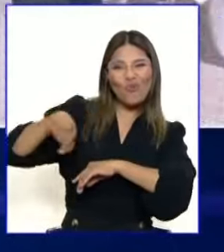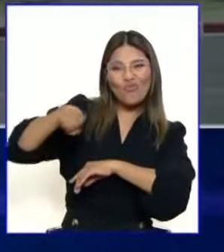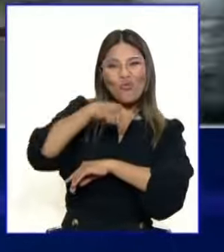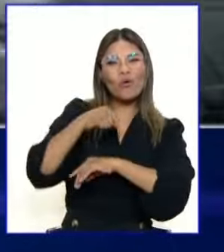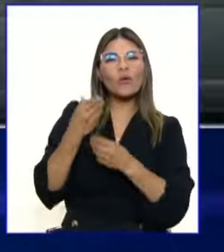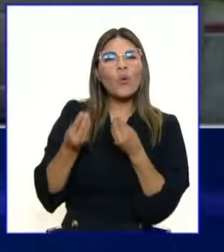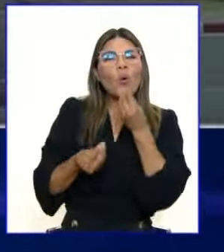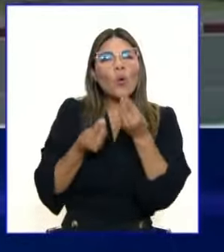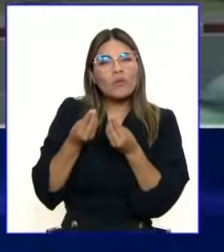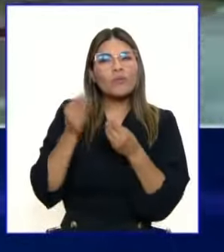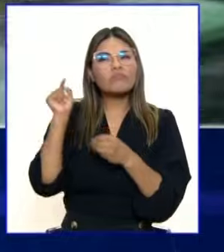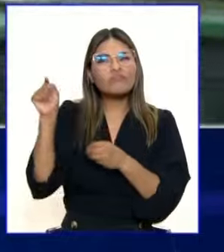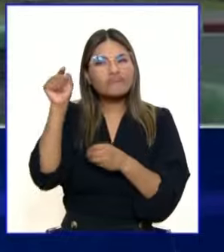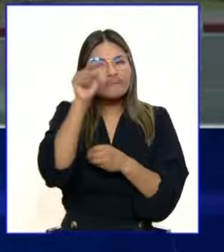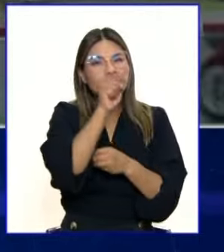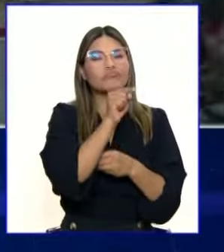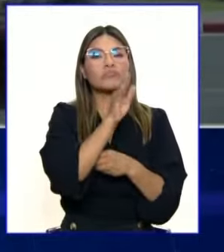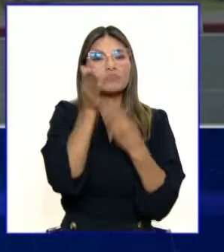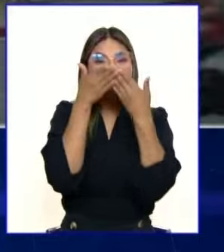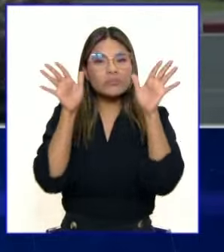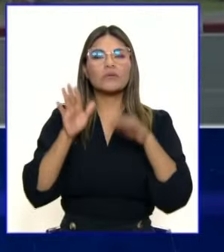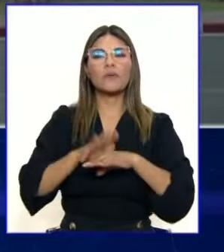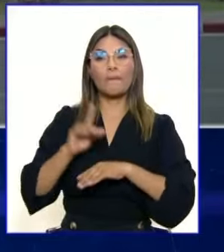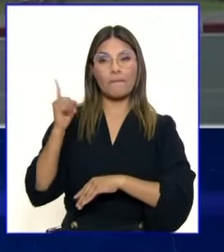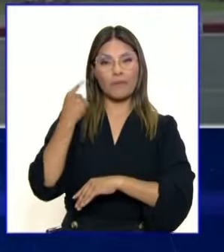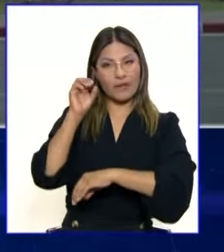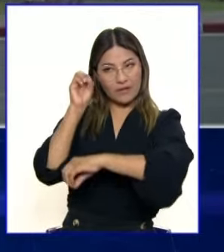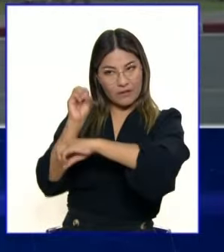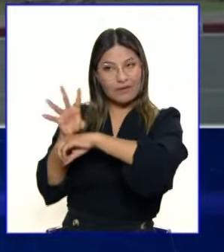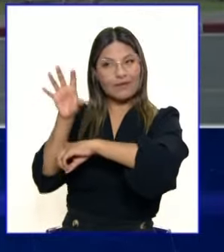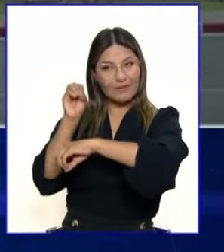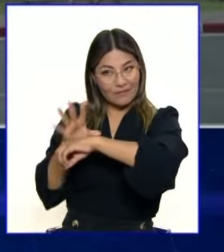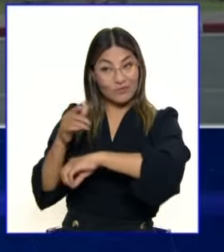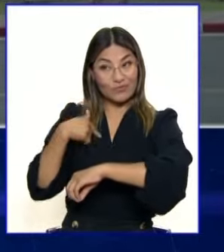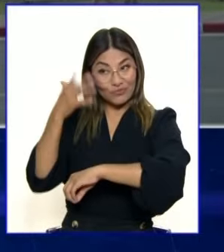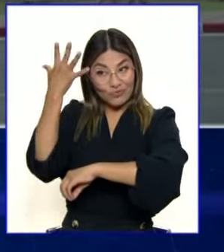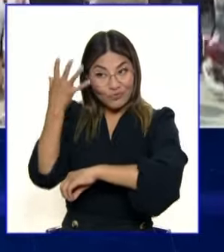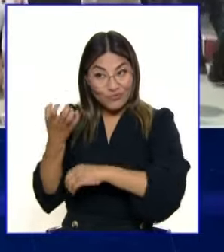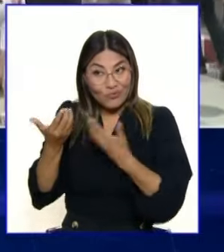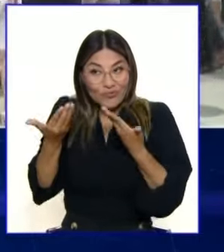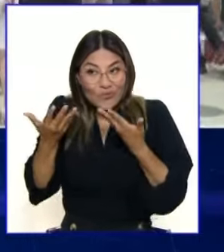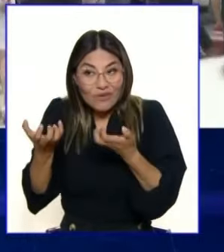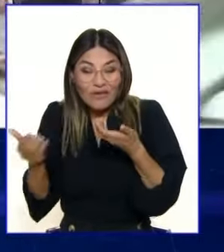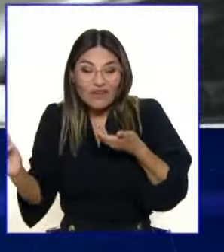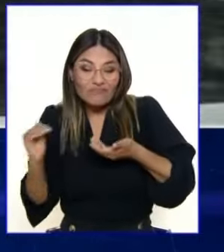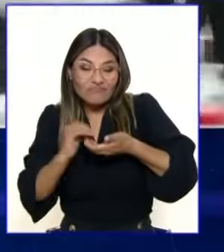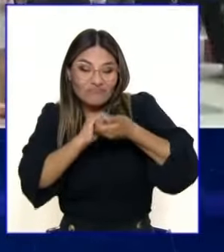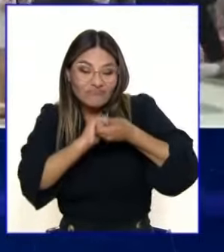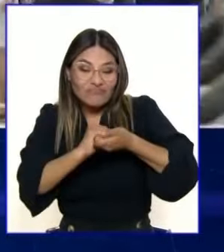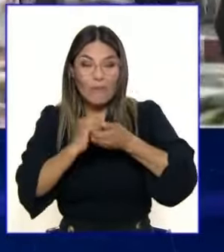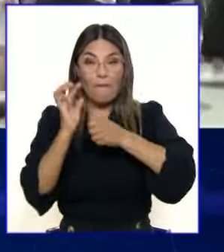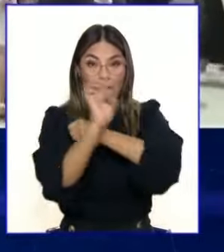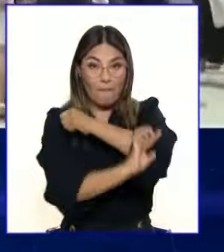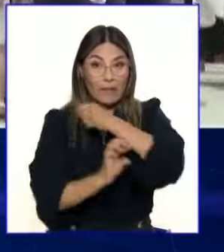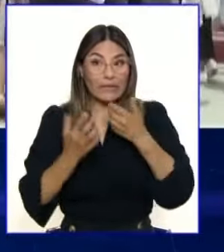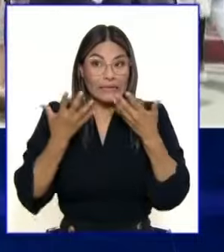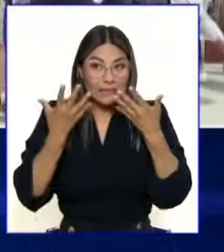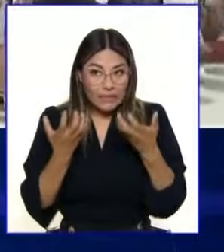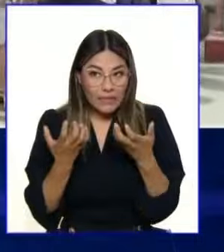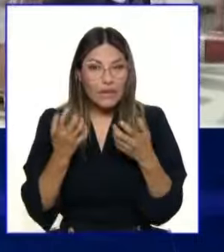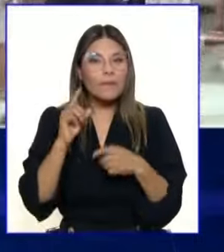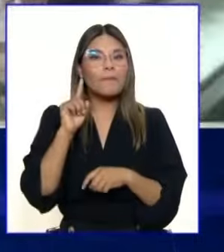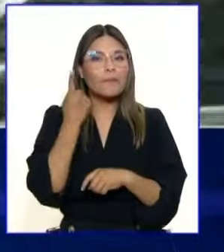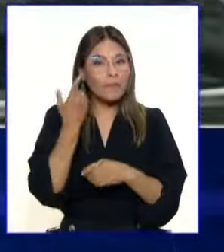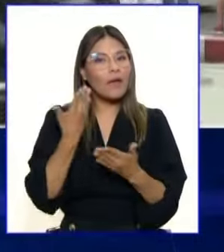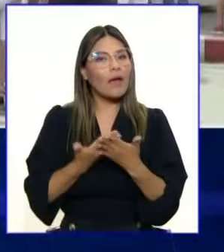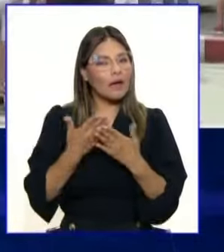Entonces, mi primera recomendación para las personas que inician un negocio, un emprendimiento con países del Asia